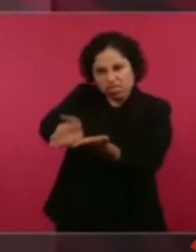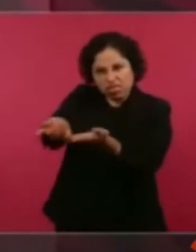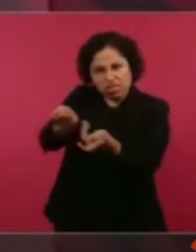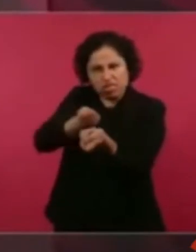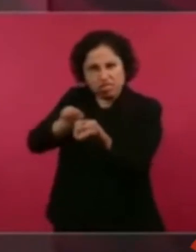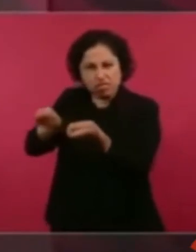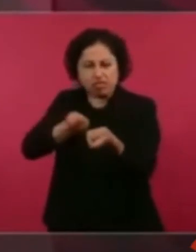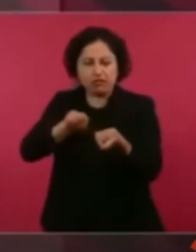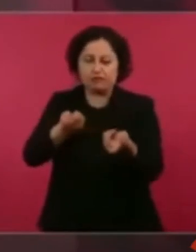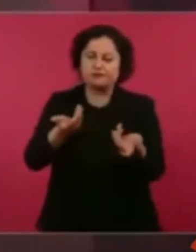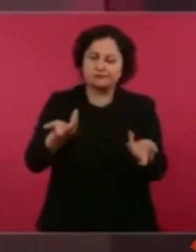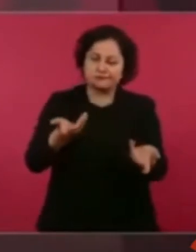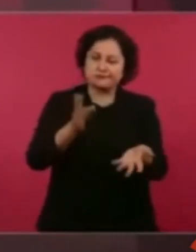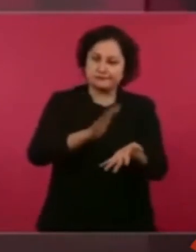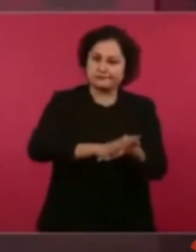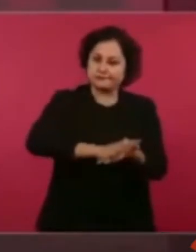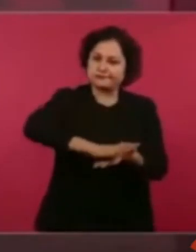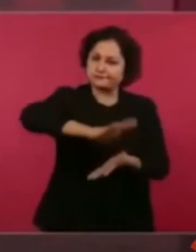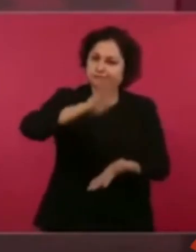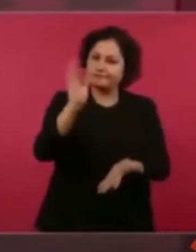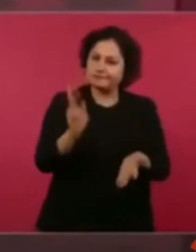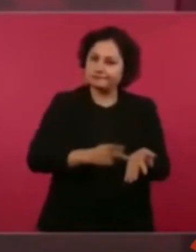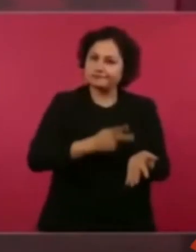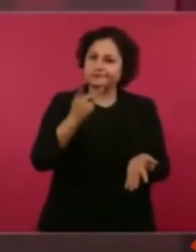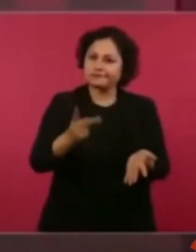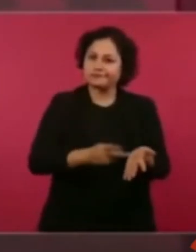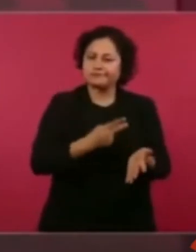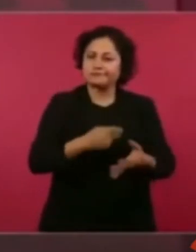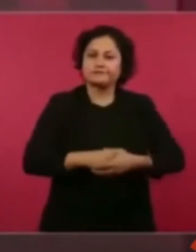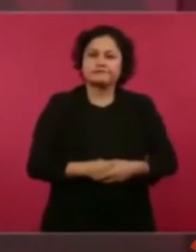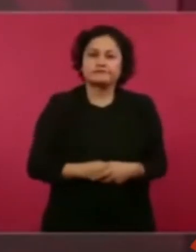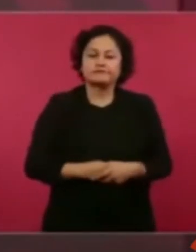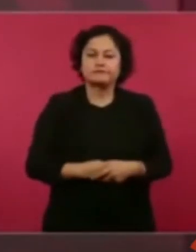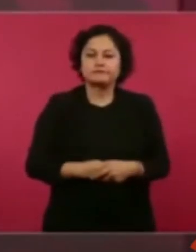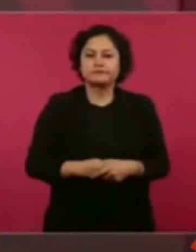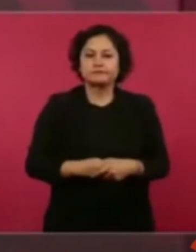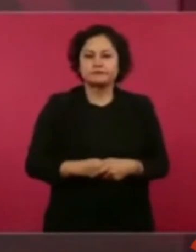que es lo que todavía se refleja